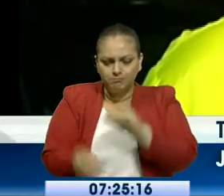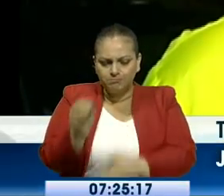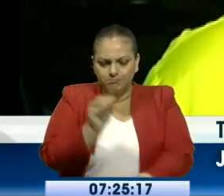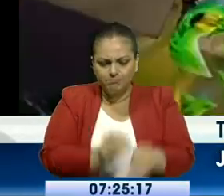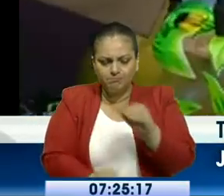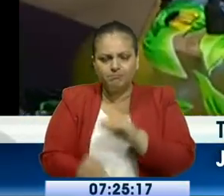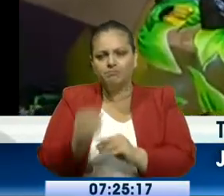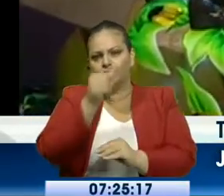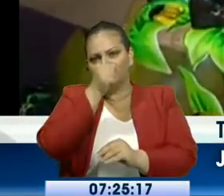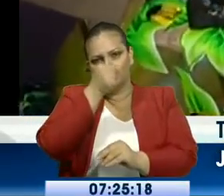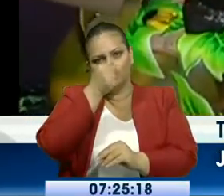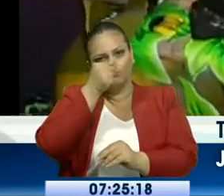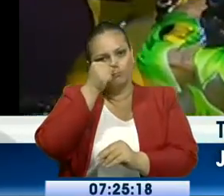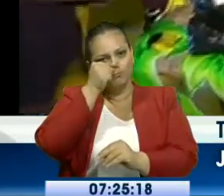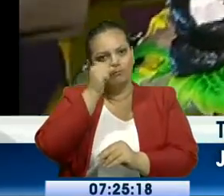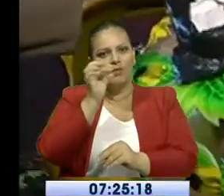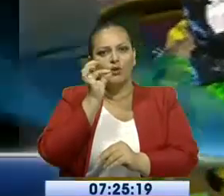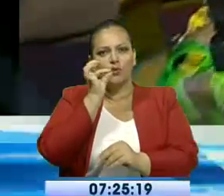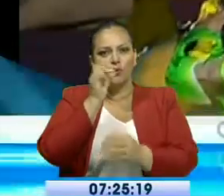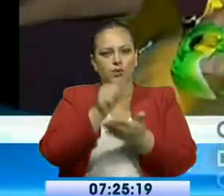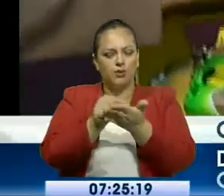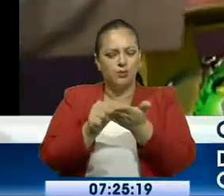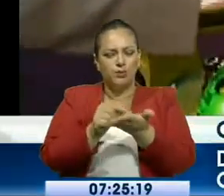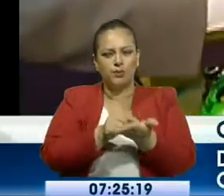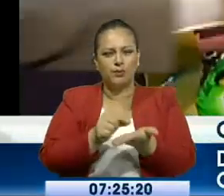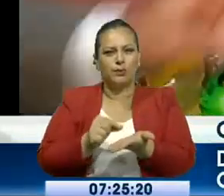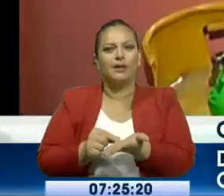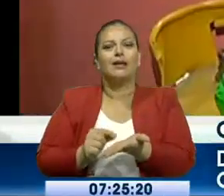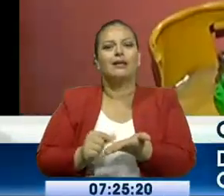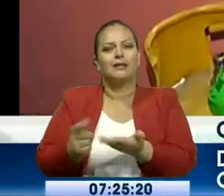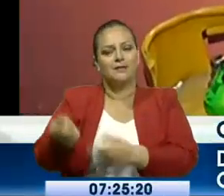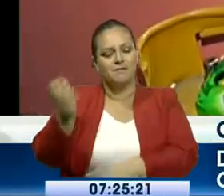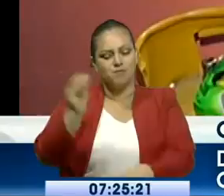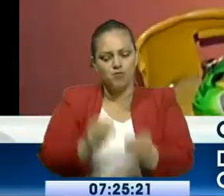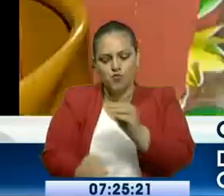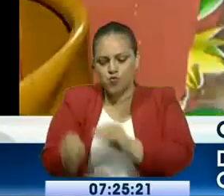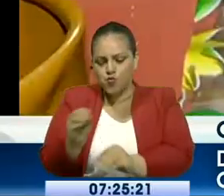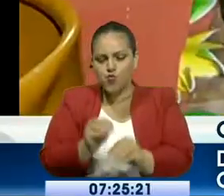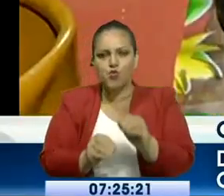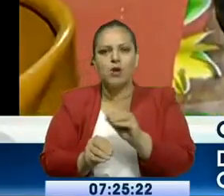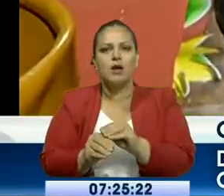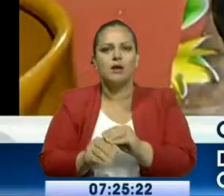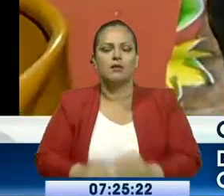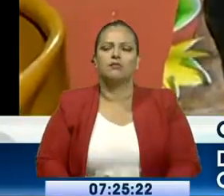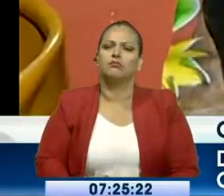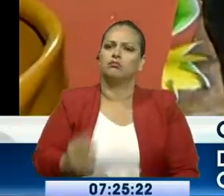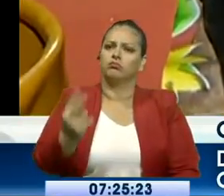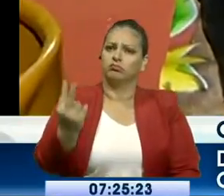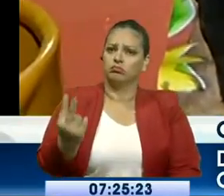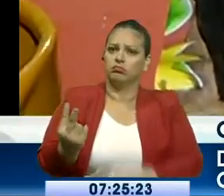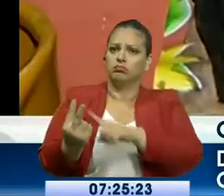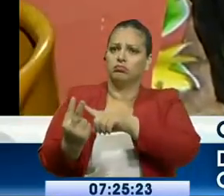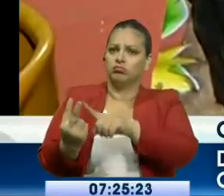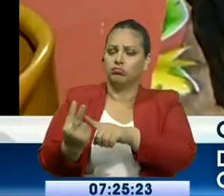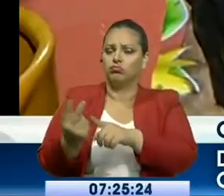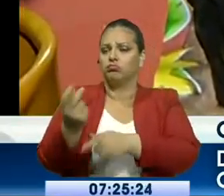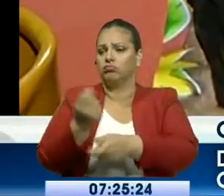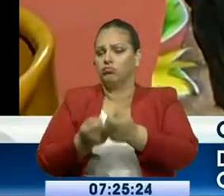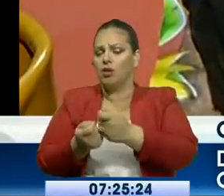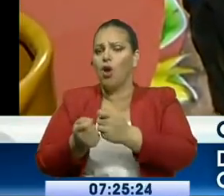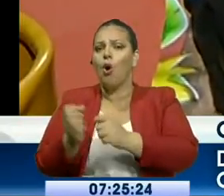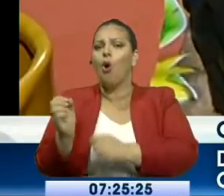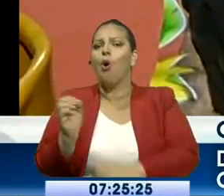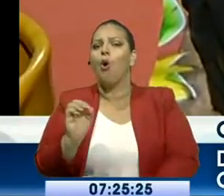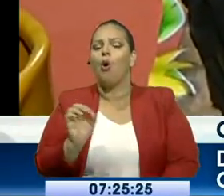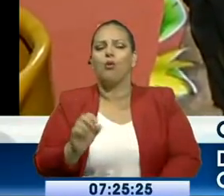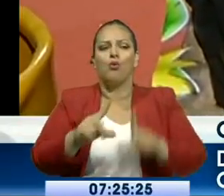de la sustancia. Quieren determinar si es que los sospechosos tendrían vinculación con organizaciones dedicadas a este tipo de delitos. Podemos